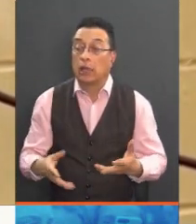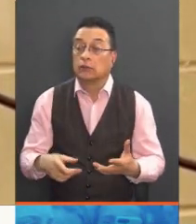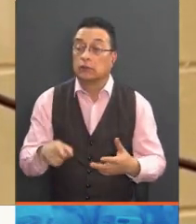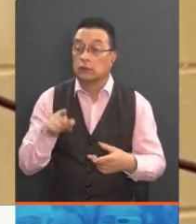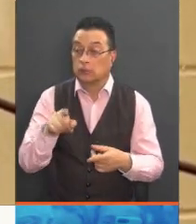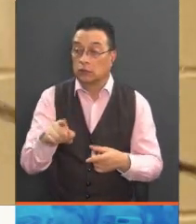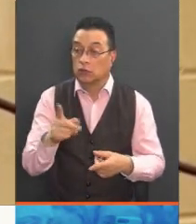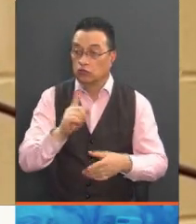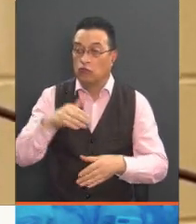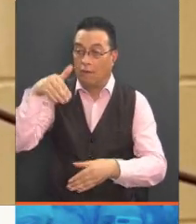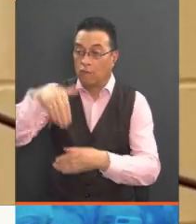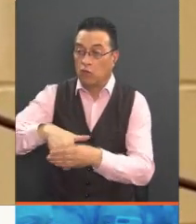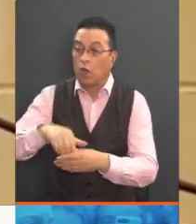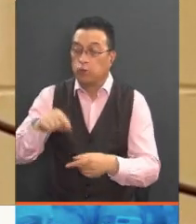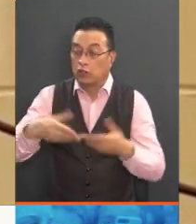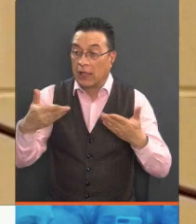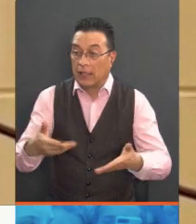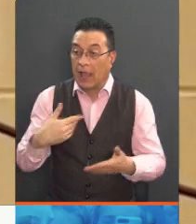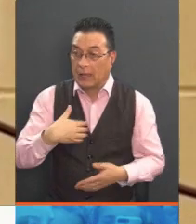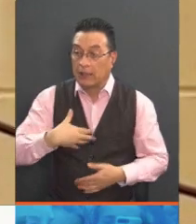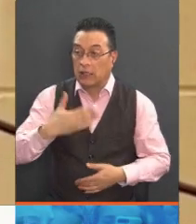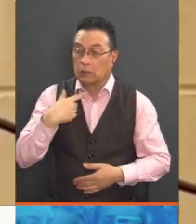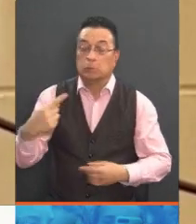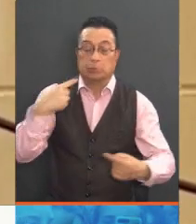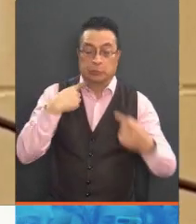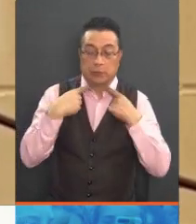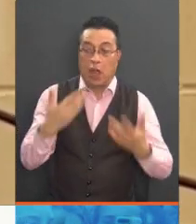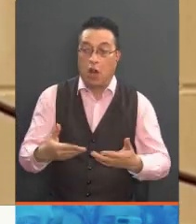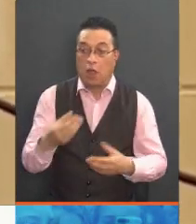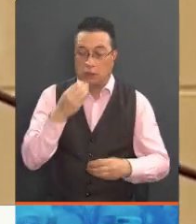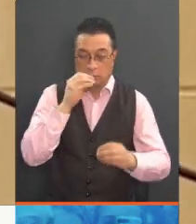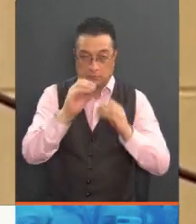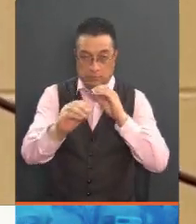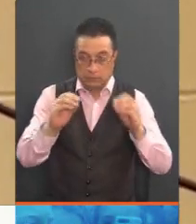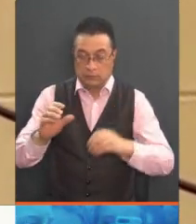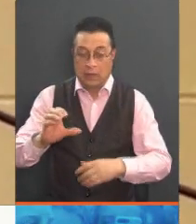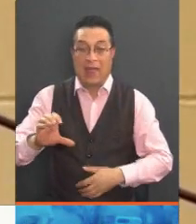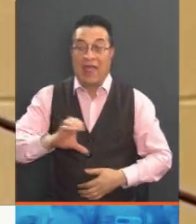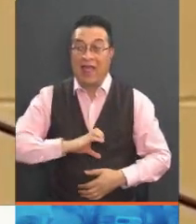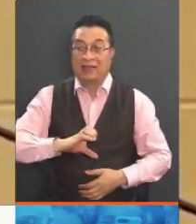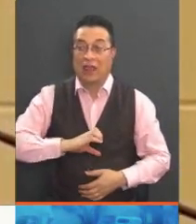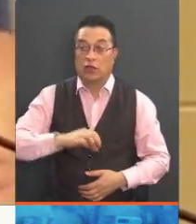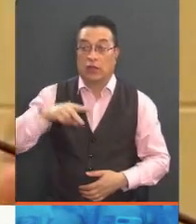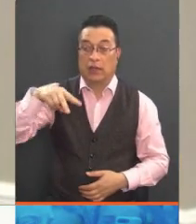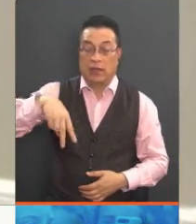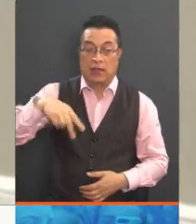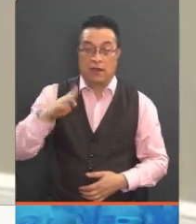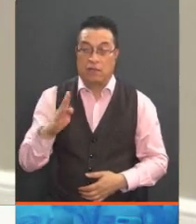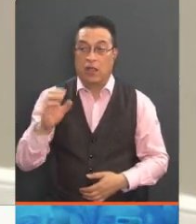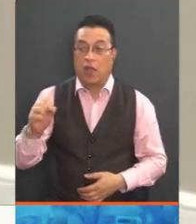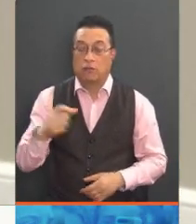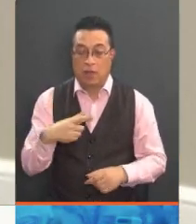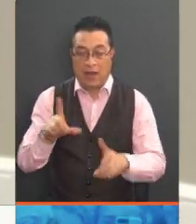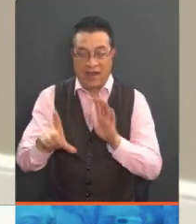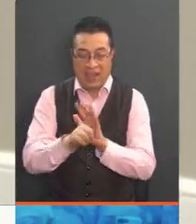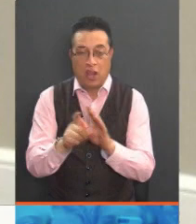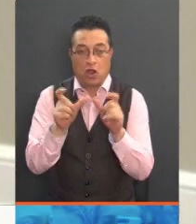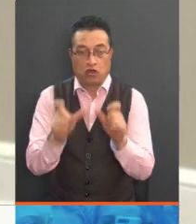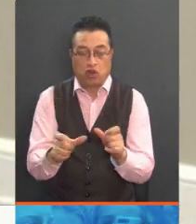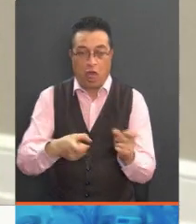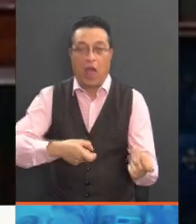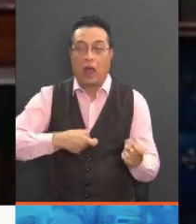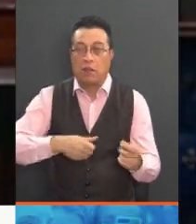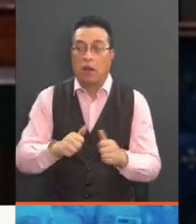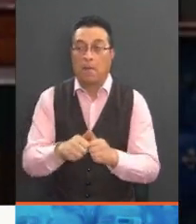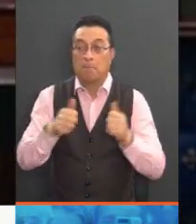on it because they want to hold on to their own power. El emotivo llamado del entrenador de la NBA por una ley de control de armas se sumó a los del